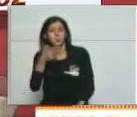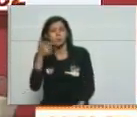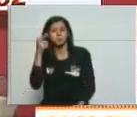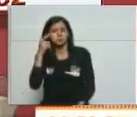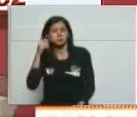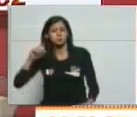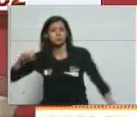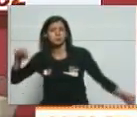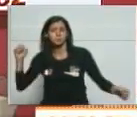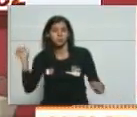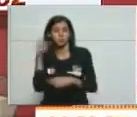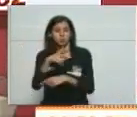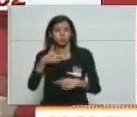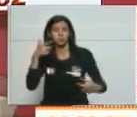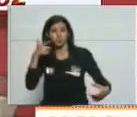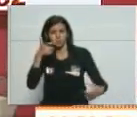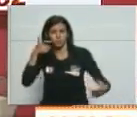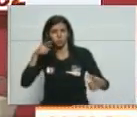bomba lacrimógena?